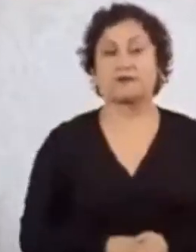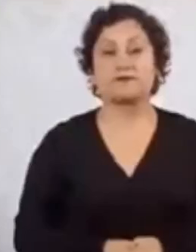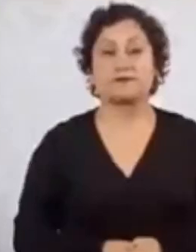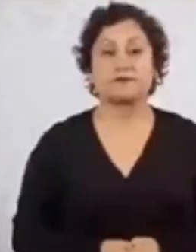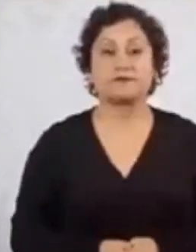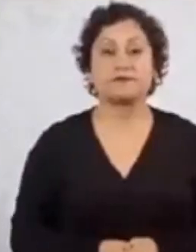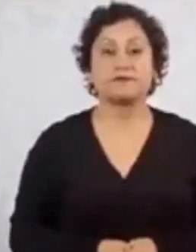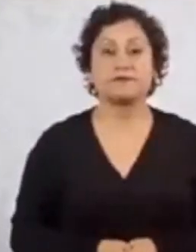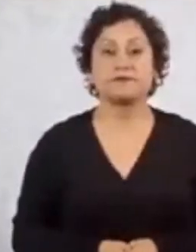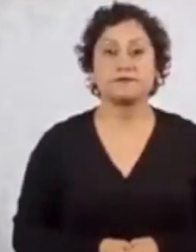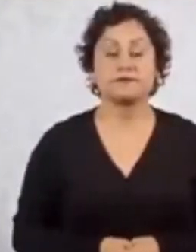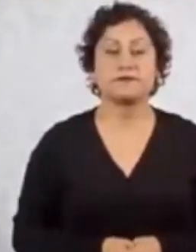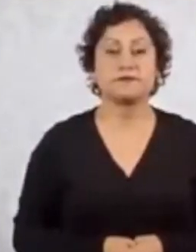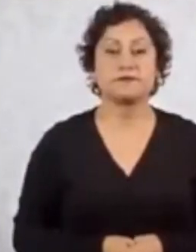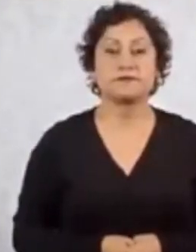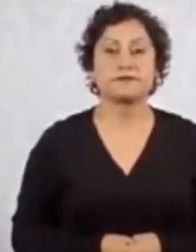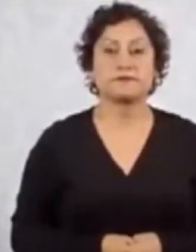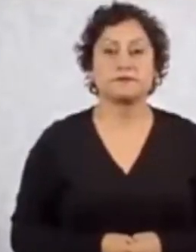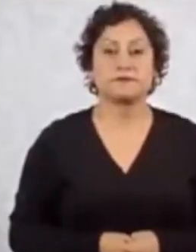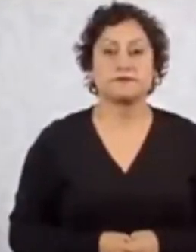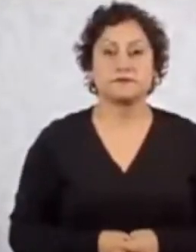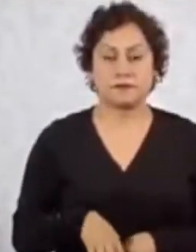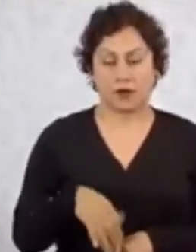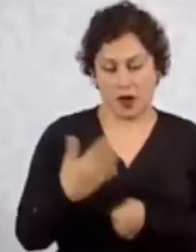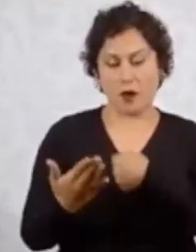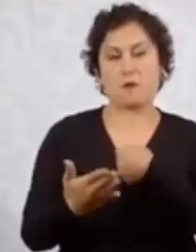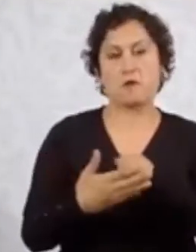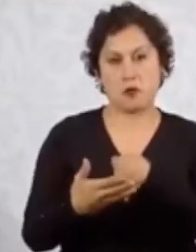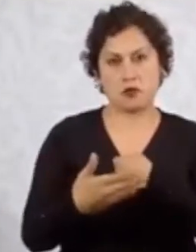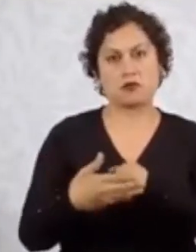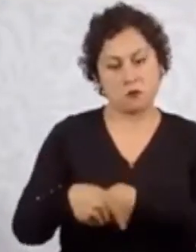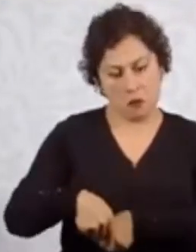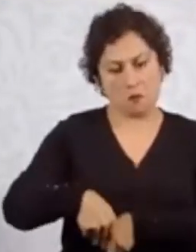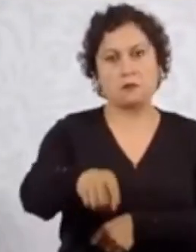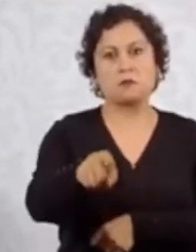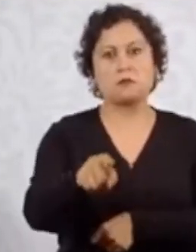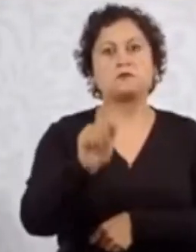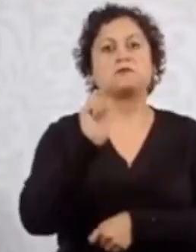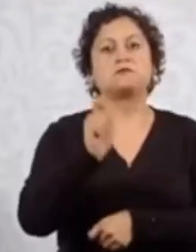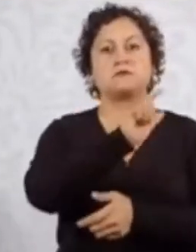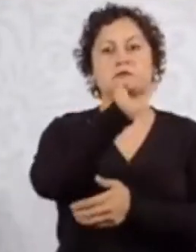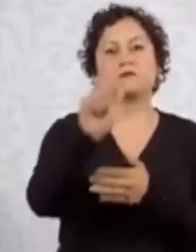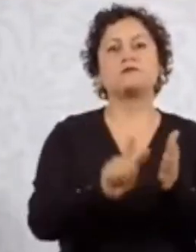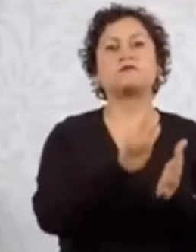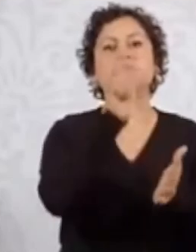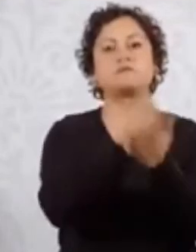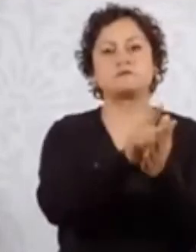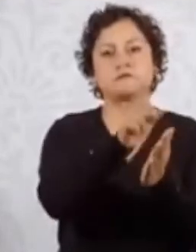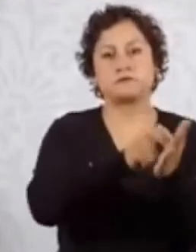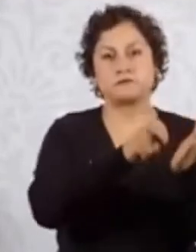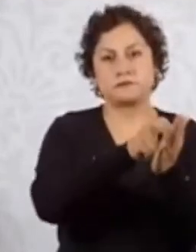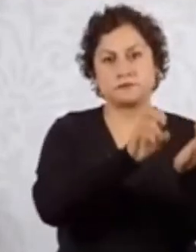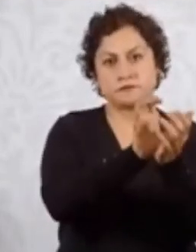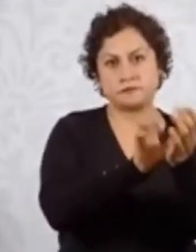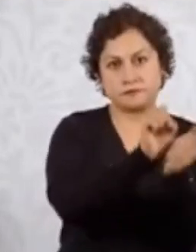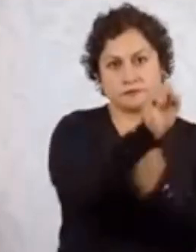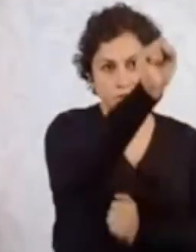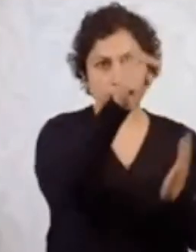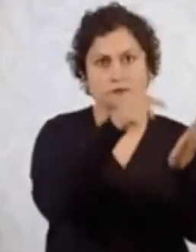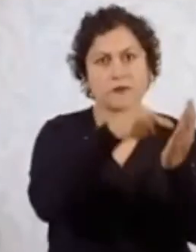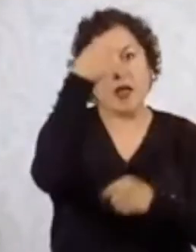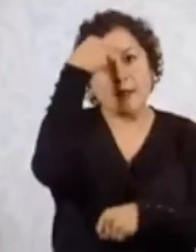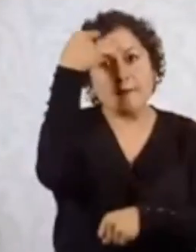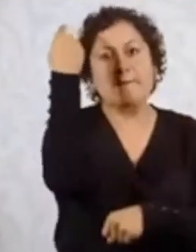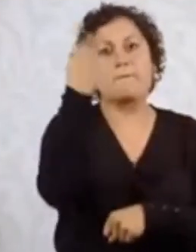tema de la diabetes, el tema de la gente que tiene cataratas, el tema de la gente que ha envejecido y tienes problemas